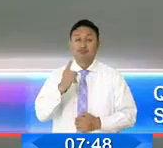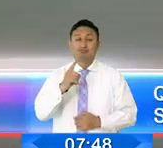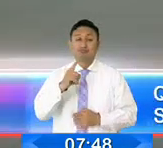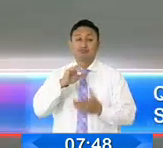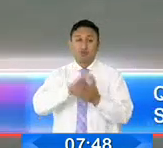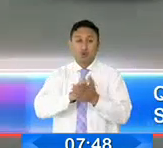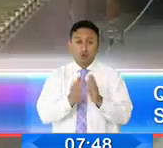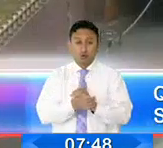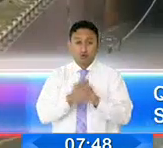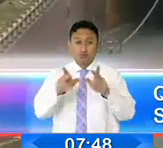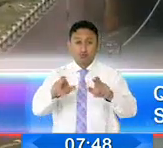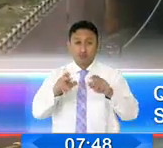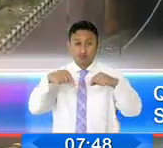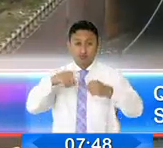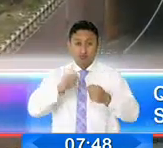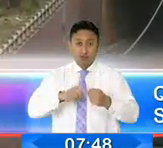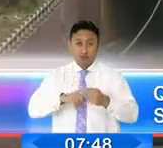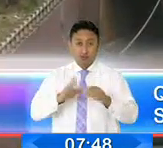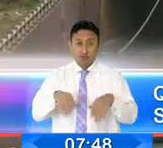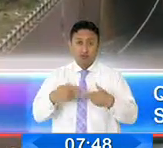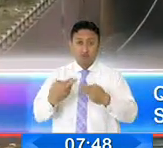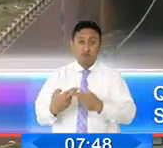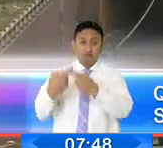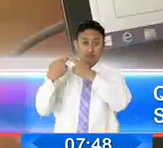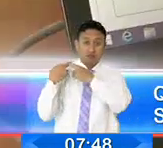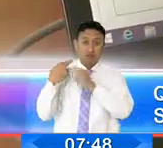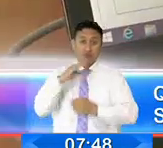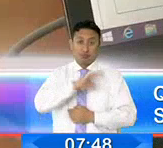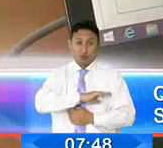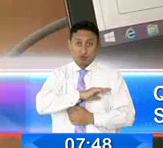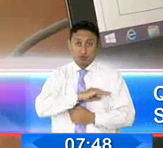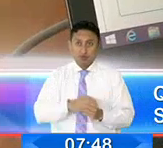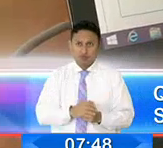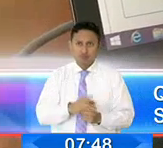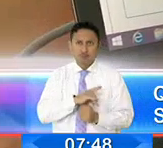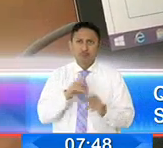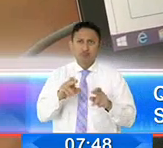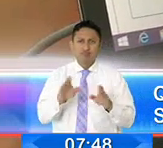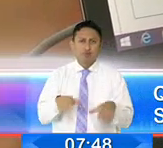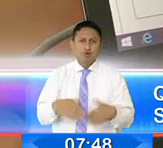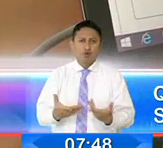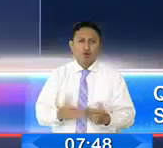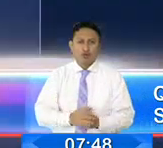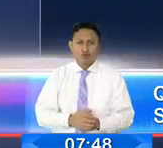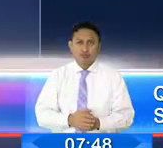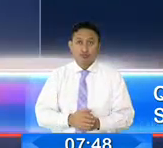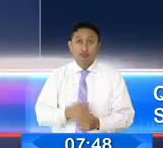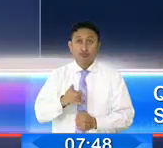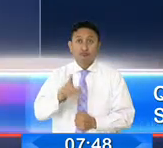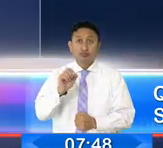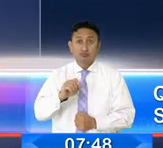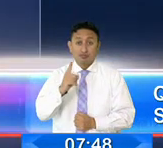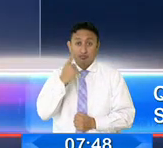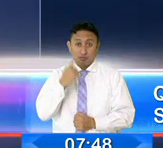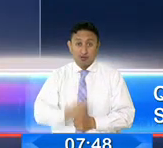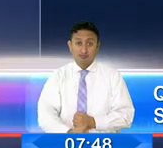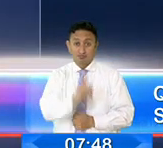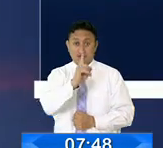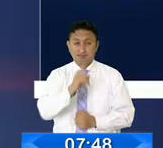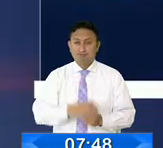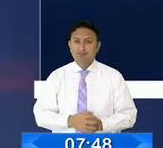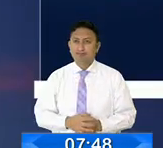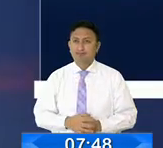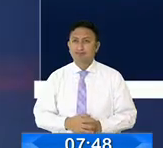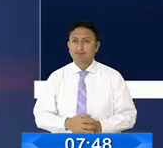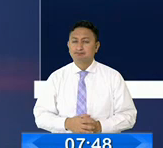entrega de salvoconductos en Quito será competencia del municipio. Para solicitar este permiso excepcional, usted deberá ingresar a la página web